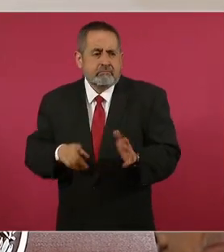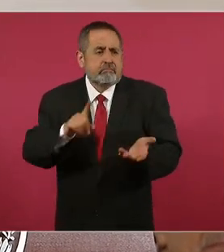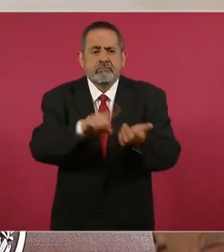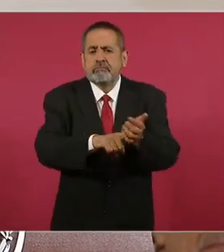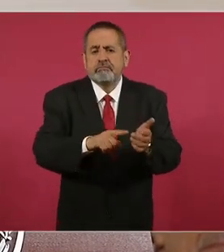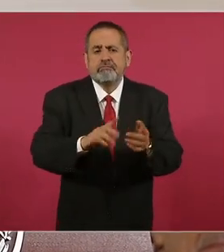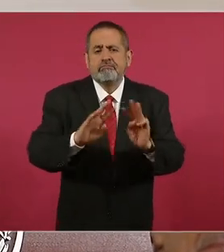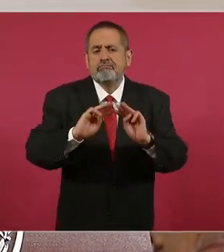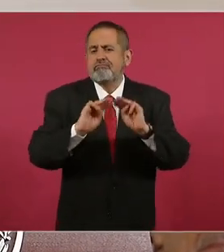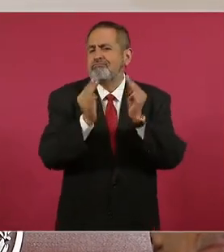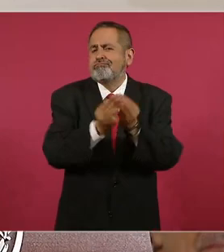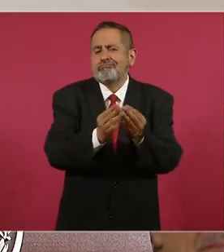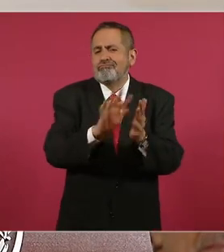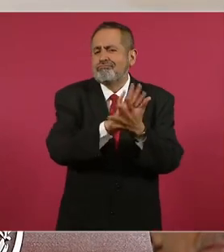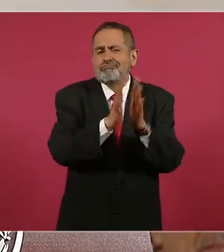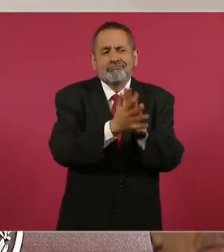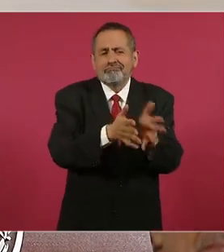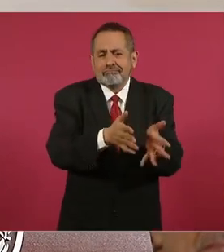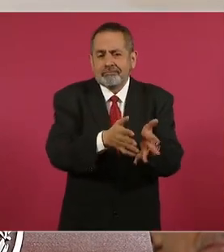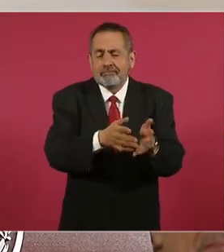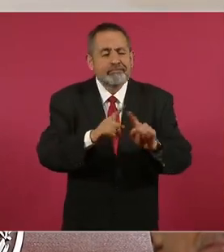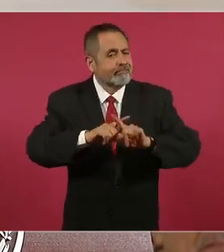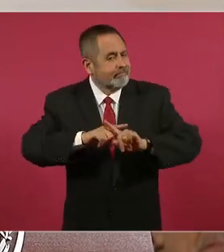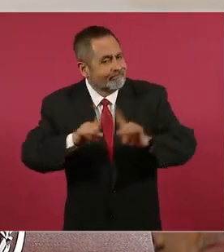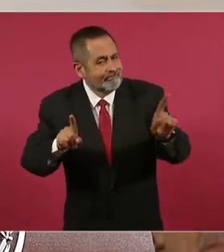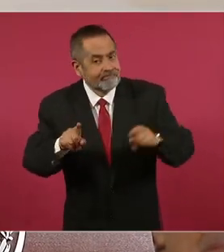Pero no es